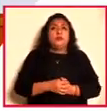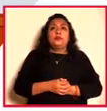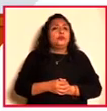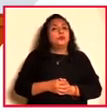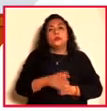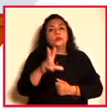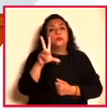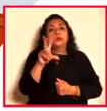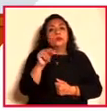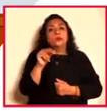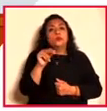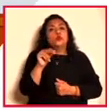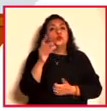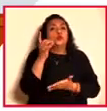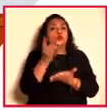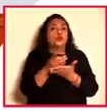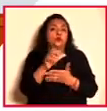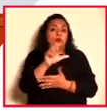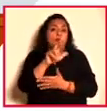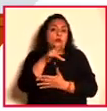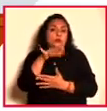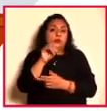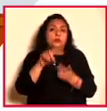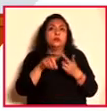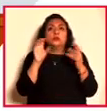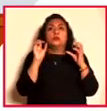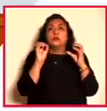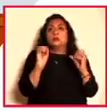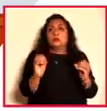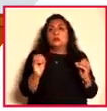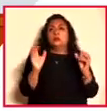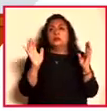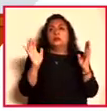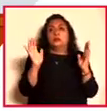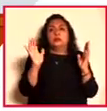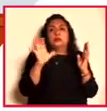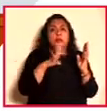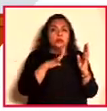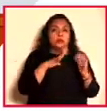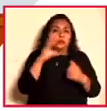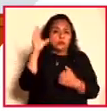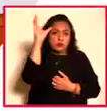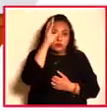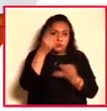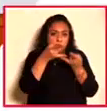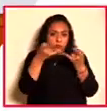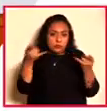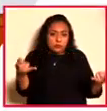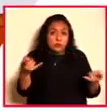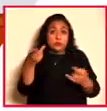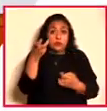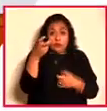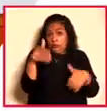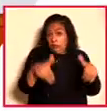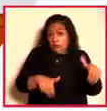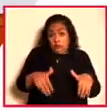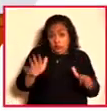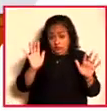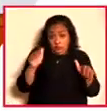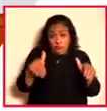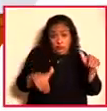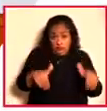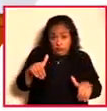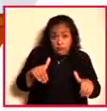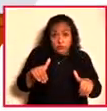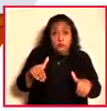hacer arqueología ni tampoco de hacerla o de incurrir en la ciencia de la historia. Es teatro, y el teatro de